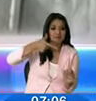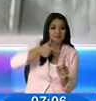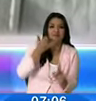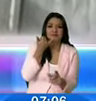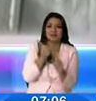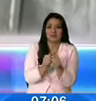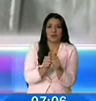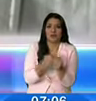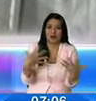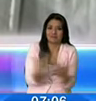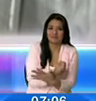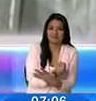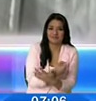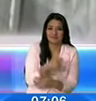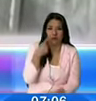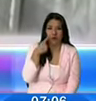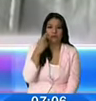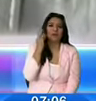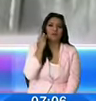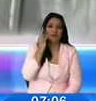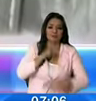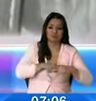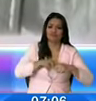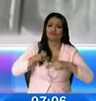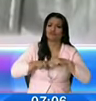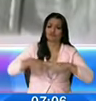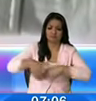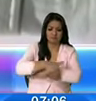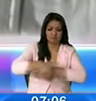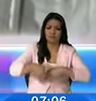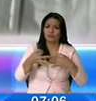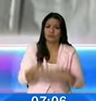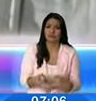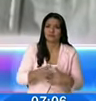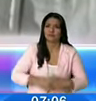teléfonos celulares a la pareja que se encontraba sentada en ese lugar.